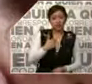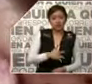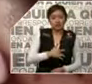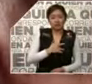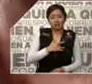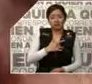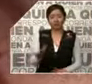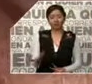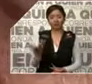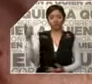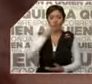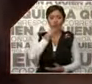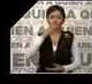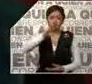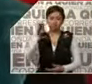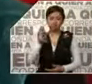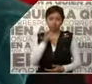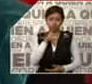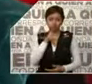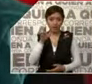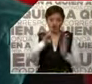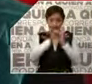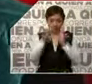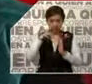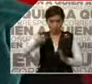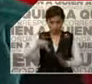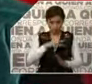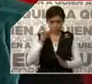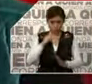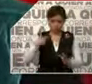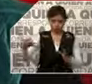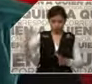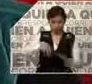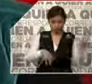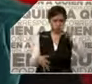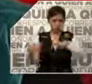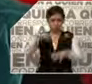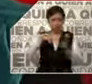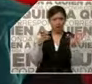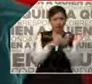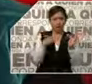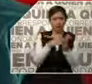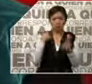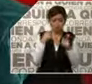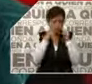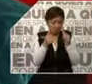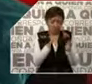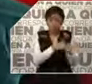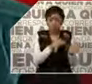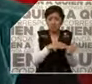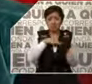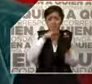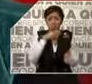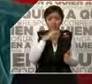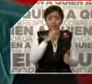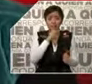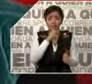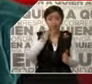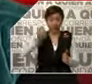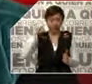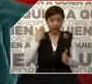la partida del ser querido. Al empacar todo, pues no nos dimos cuenta de todos los documentos que de alguna manera mi papá había